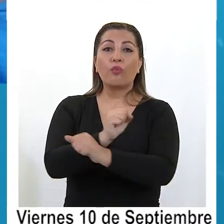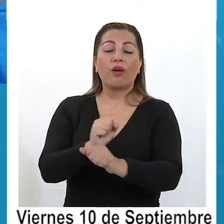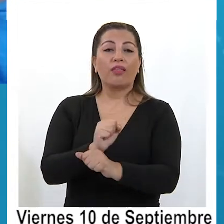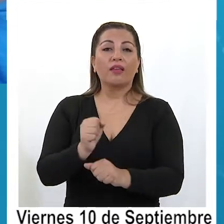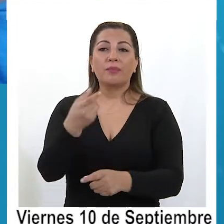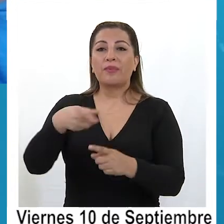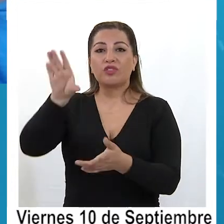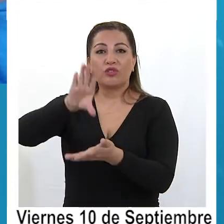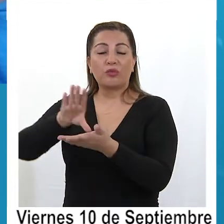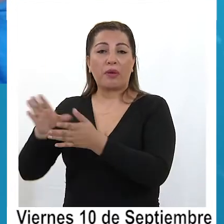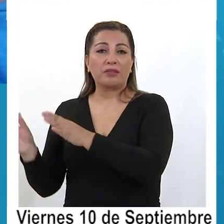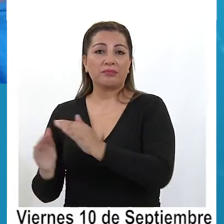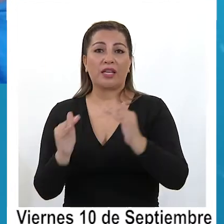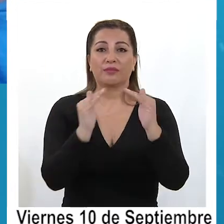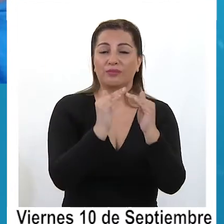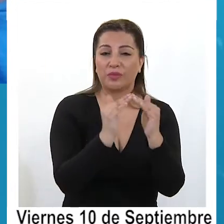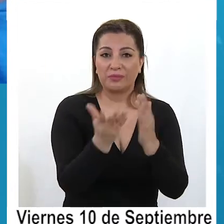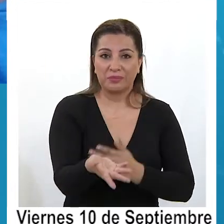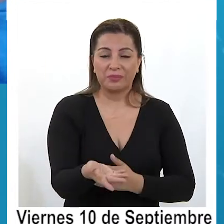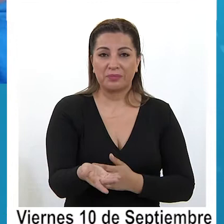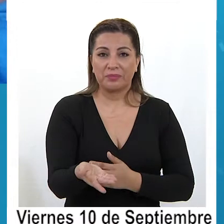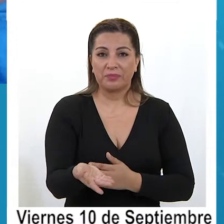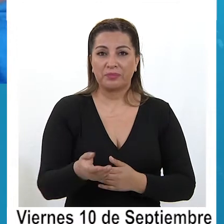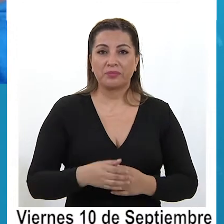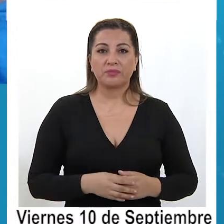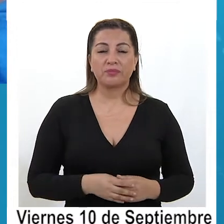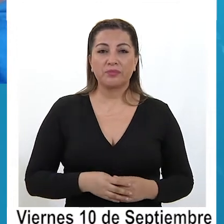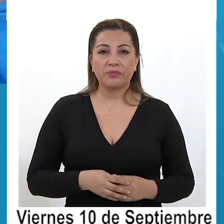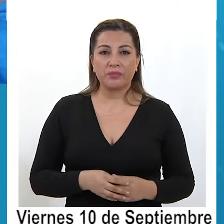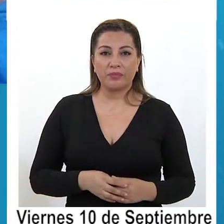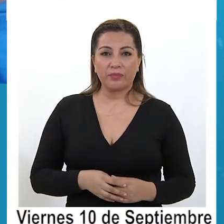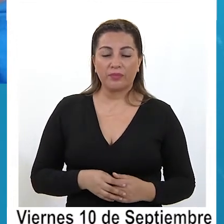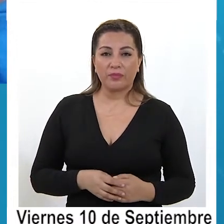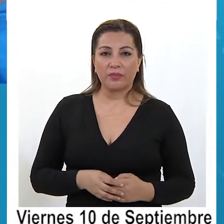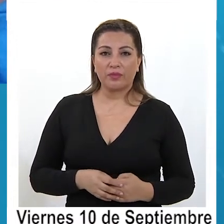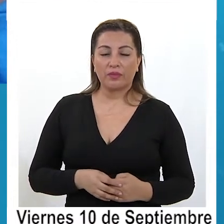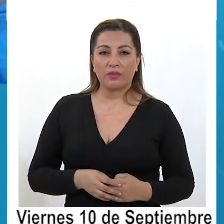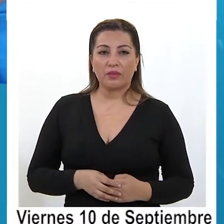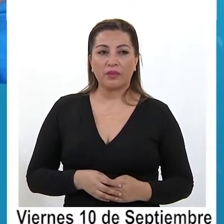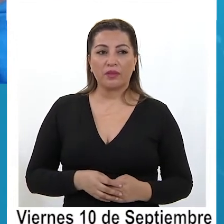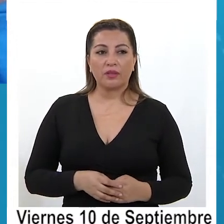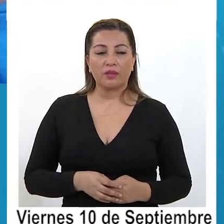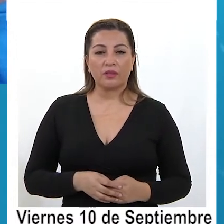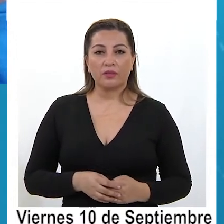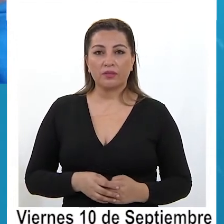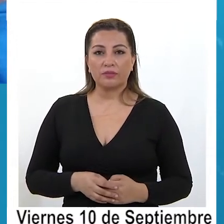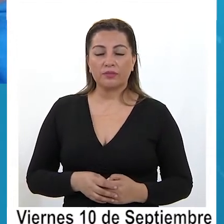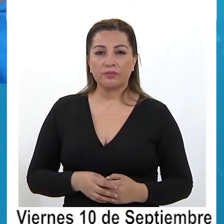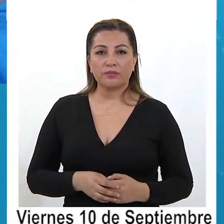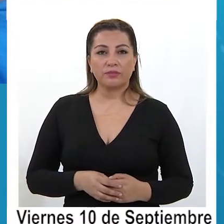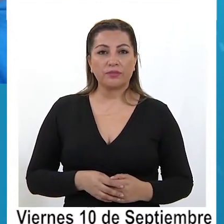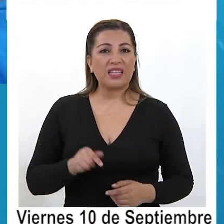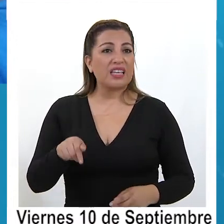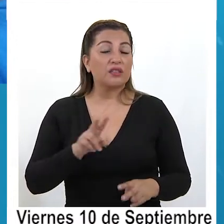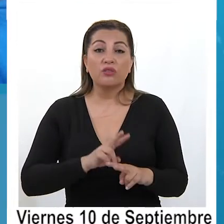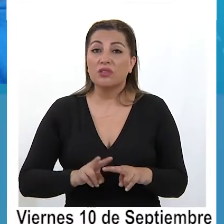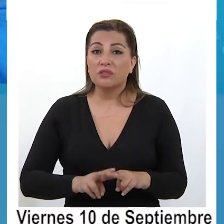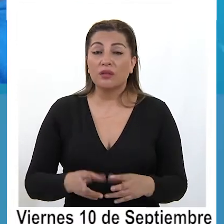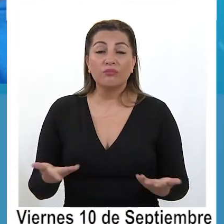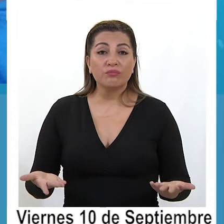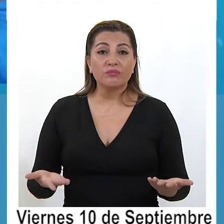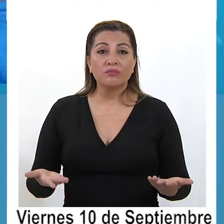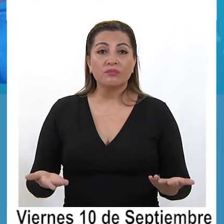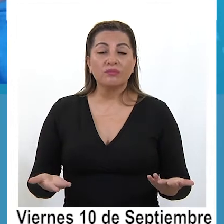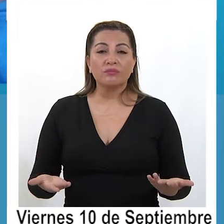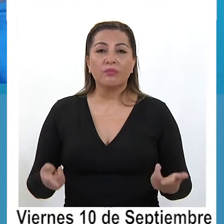entiende que la lógica que está detrás de toda esta dinámica de estos grupos de crimen organizado es muy similar. Y esto se da solo por el